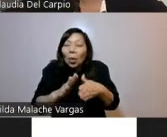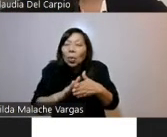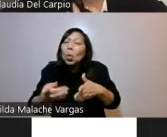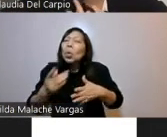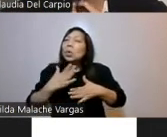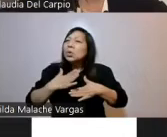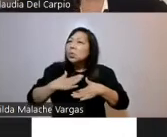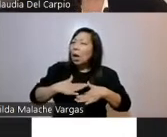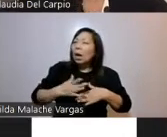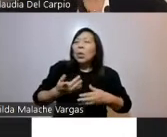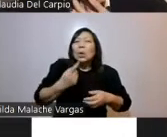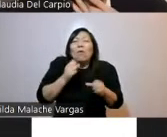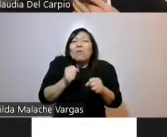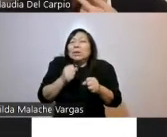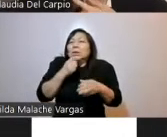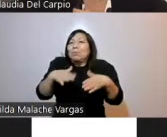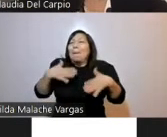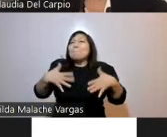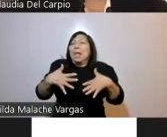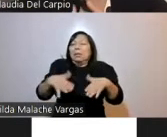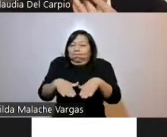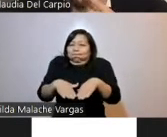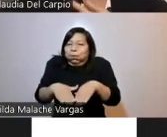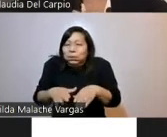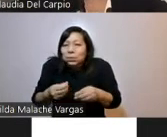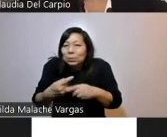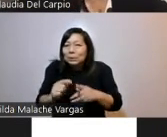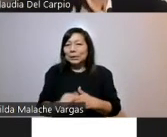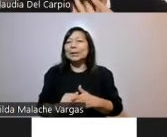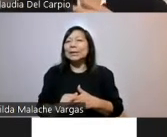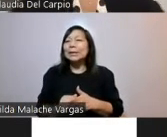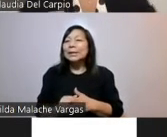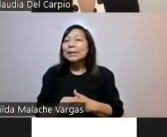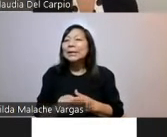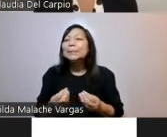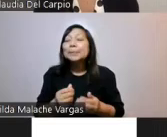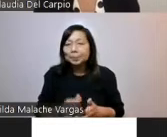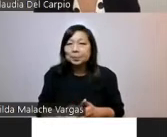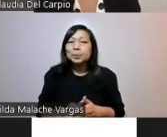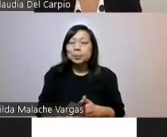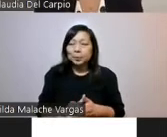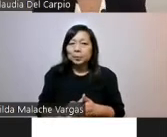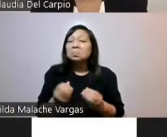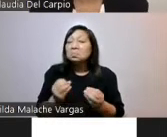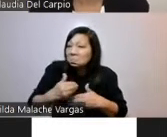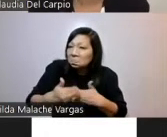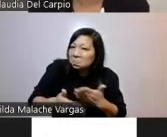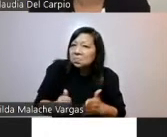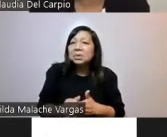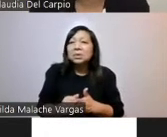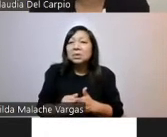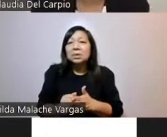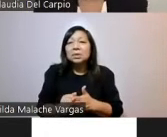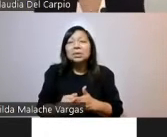relajación muscular. Hay que entender que la lubricación vaginal por lo general demora más que la